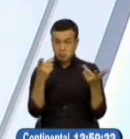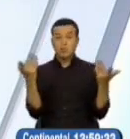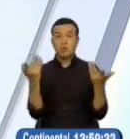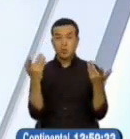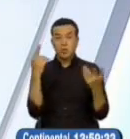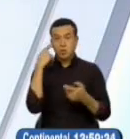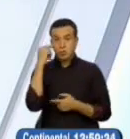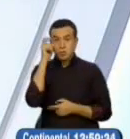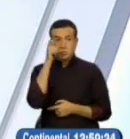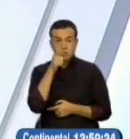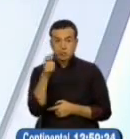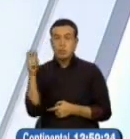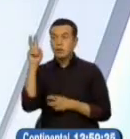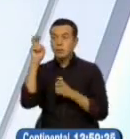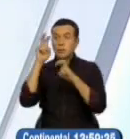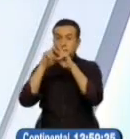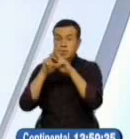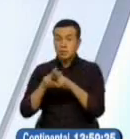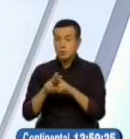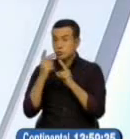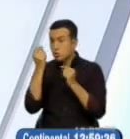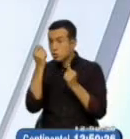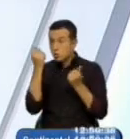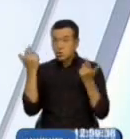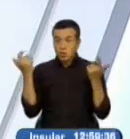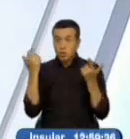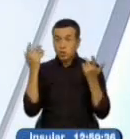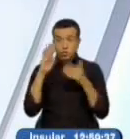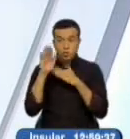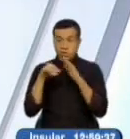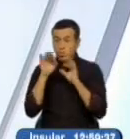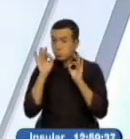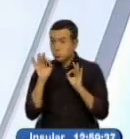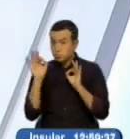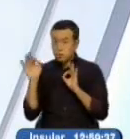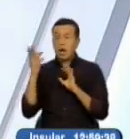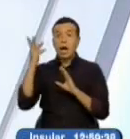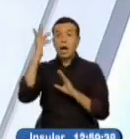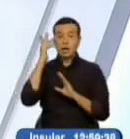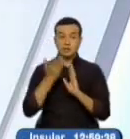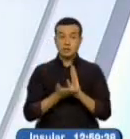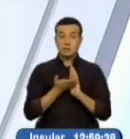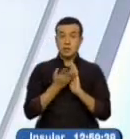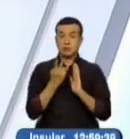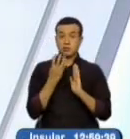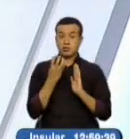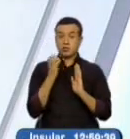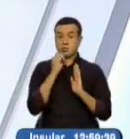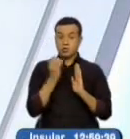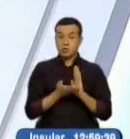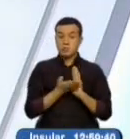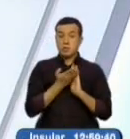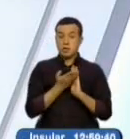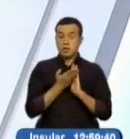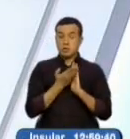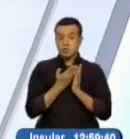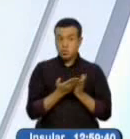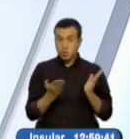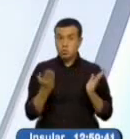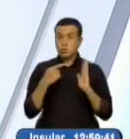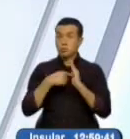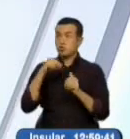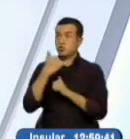a la veeduría por la verificación de precios de los productos que se vieron influenciados con el IVA, salvaguardias y